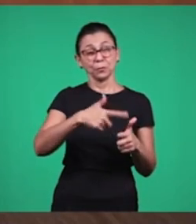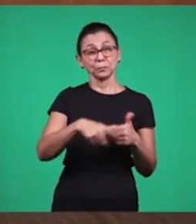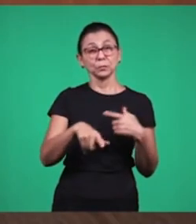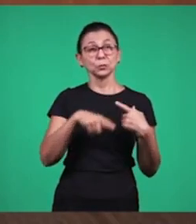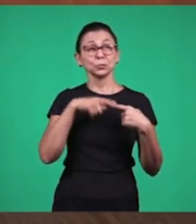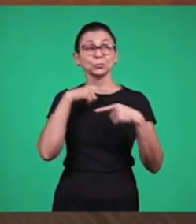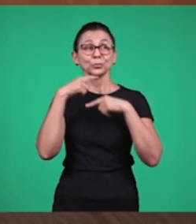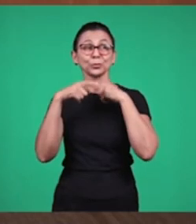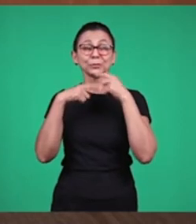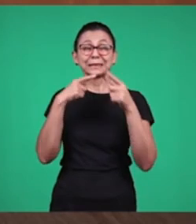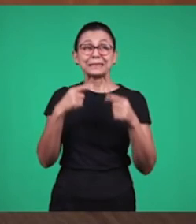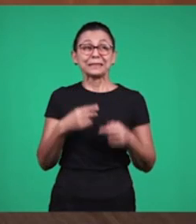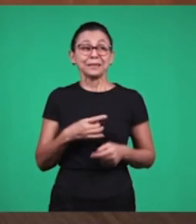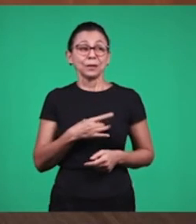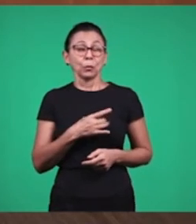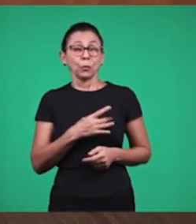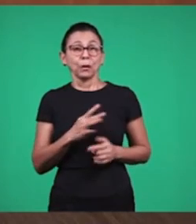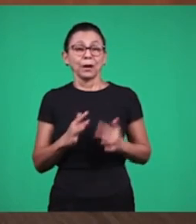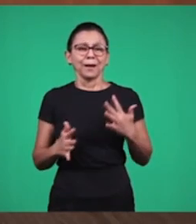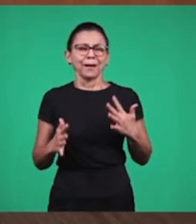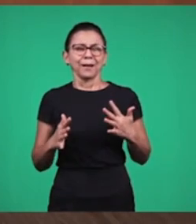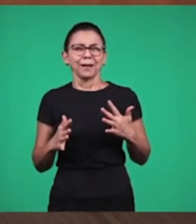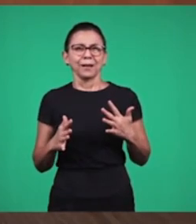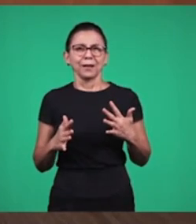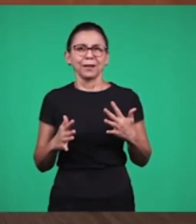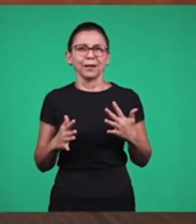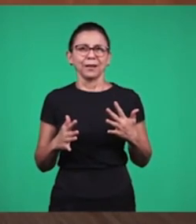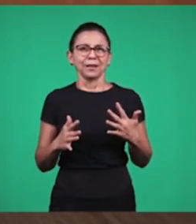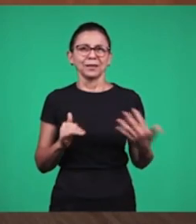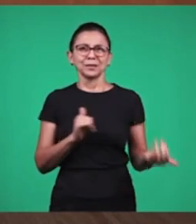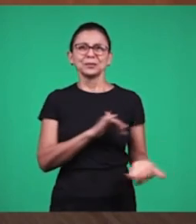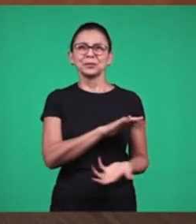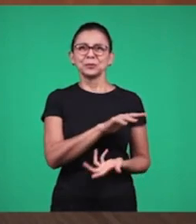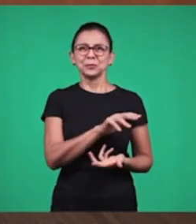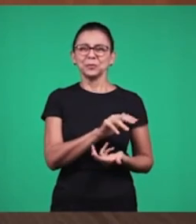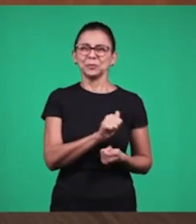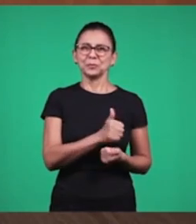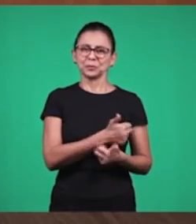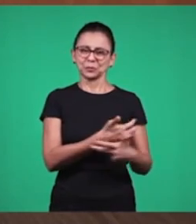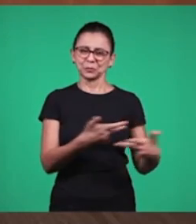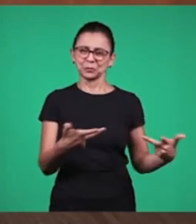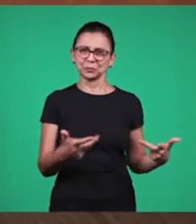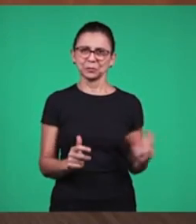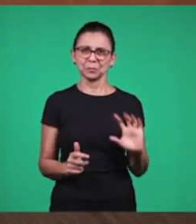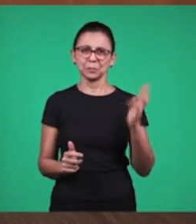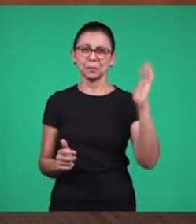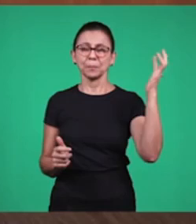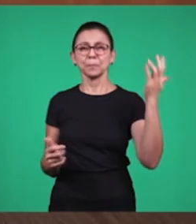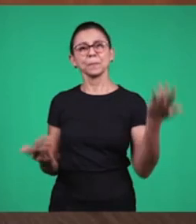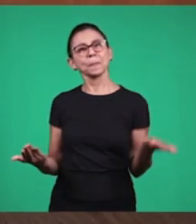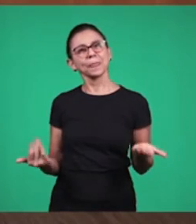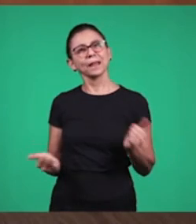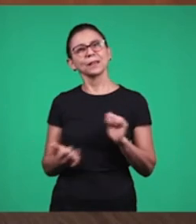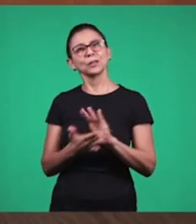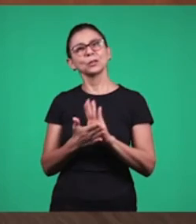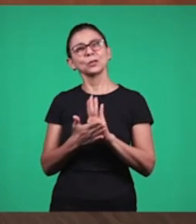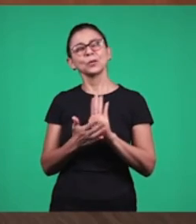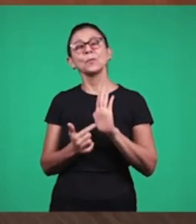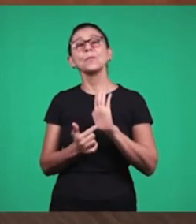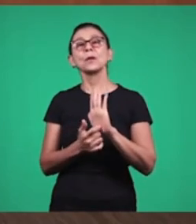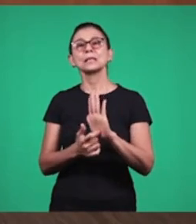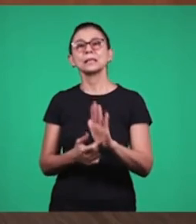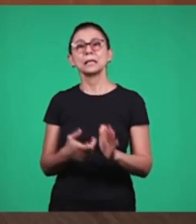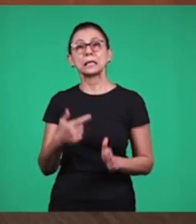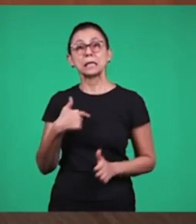valle de incertidumbre, de miedos. Y el loor que vamos a cantar el himno es así: profundos